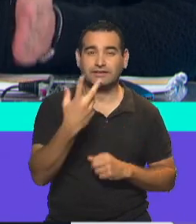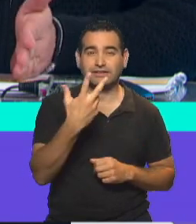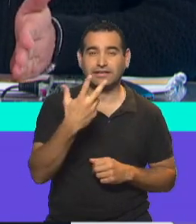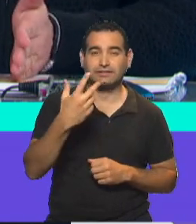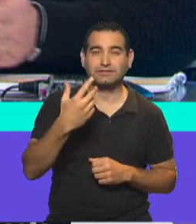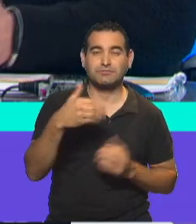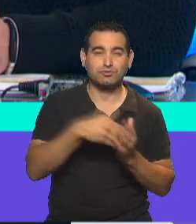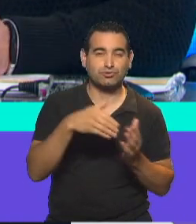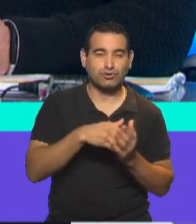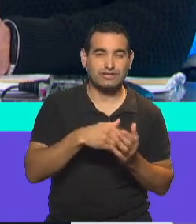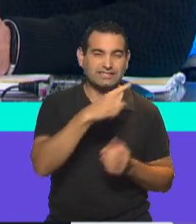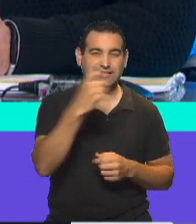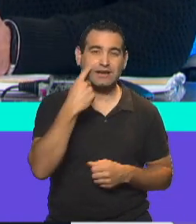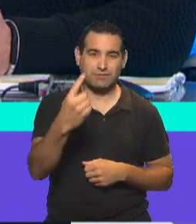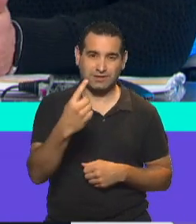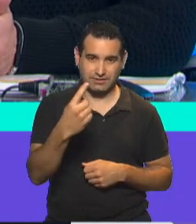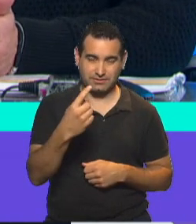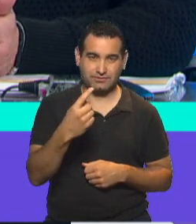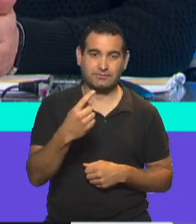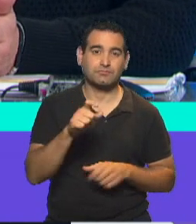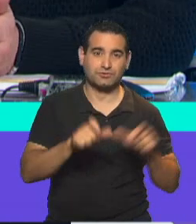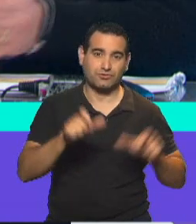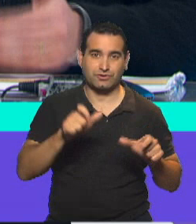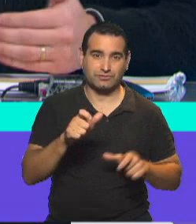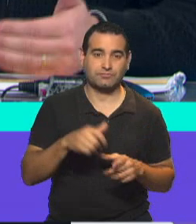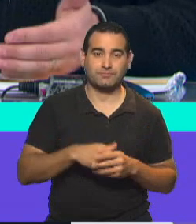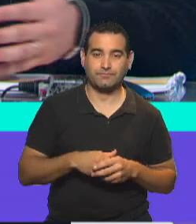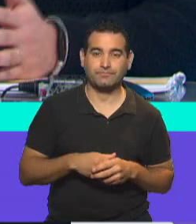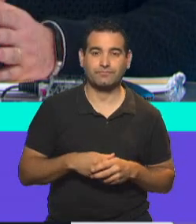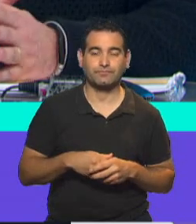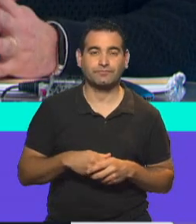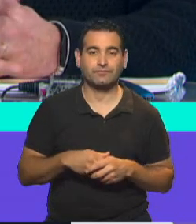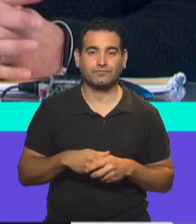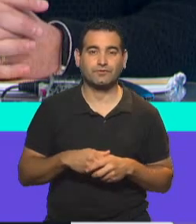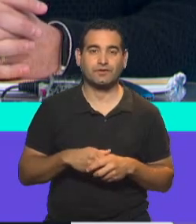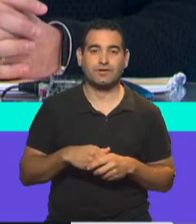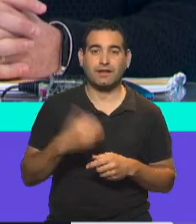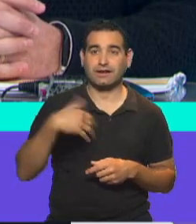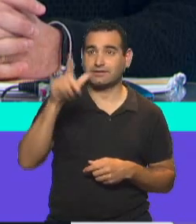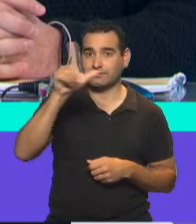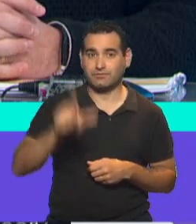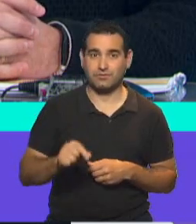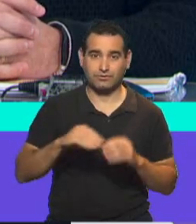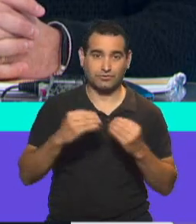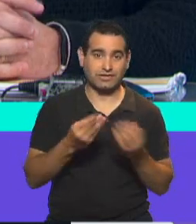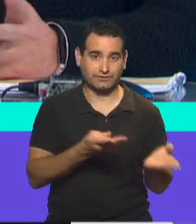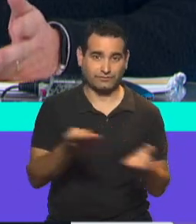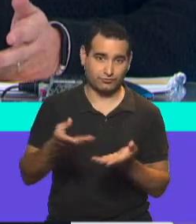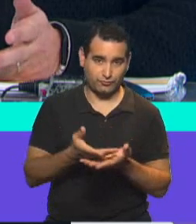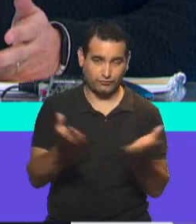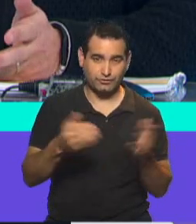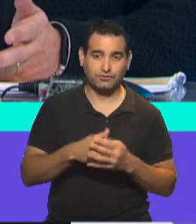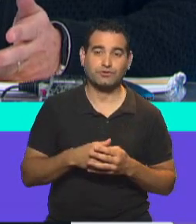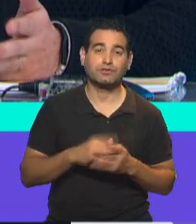3.1, o sea, 3.100.000 usuarios, que es casi la mitad de los usuarios totales que tiene el país en el servicio público. Ahora, Federico,